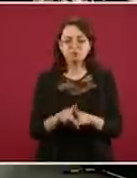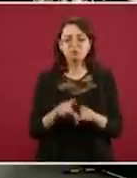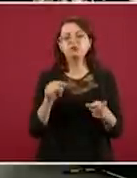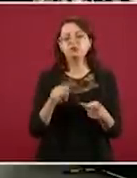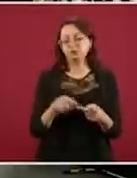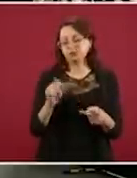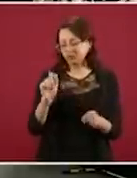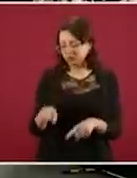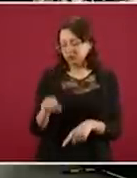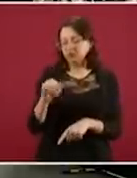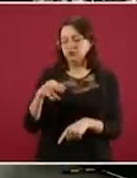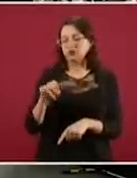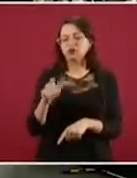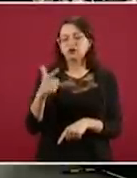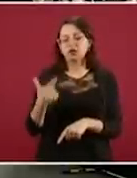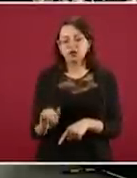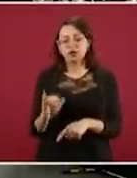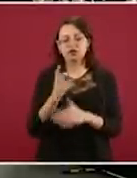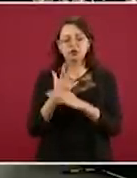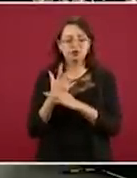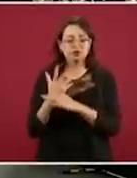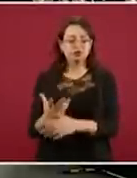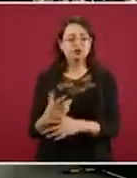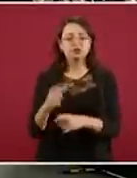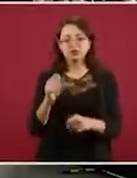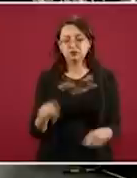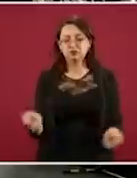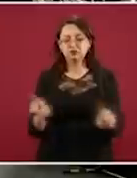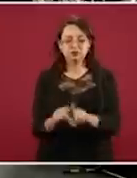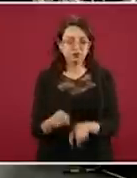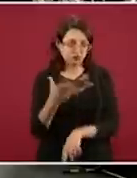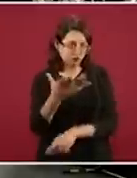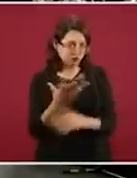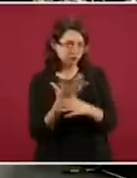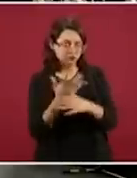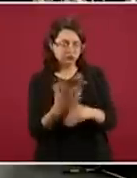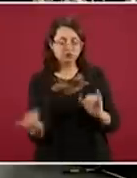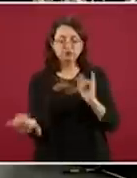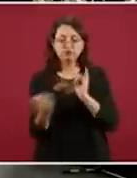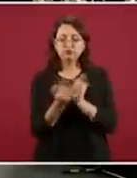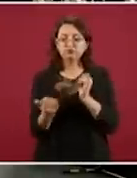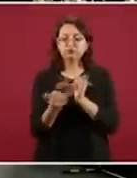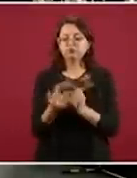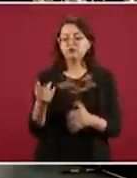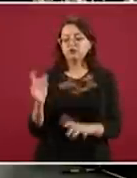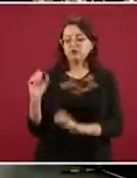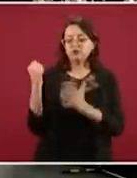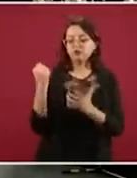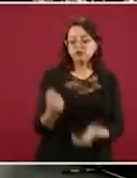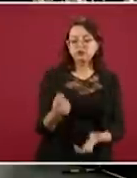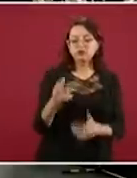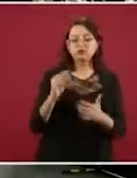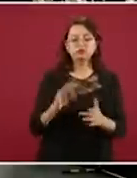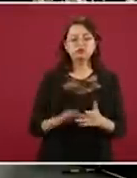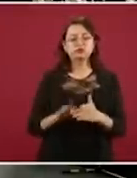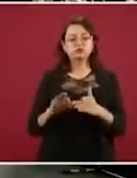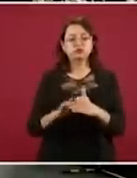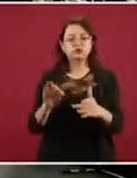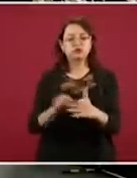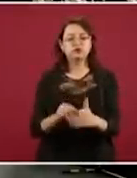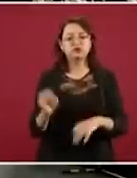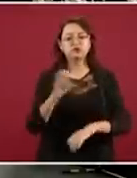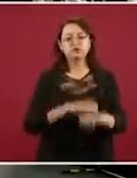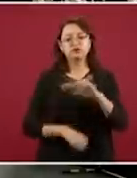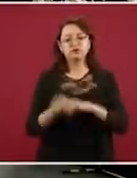INEGI, fuente oficial, como usted también utiliza, el indicador mensual de la inversión fija bruta de las